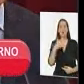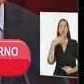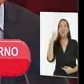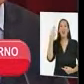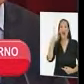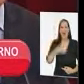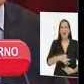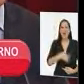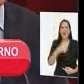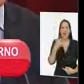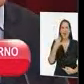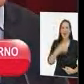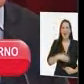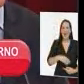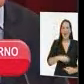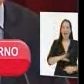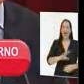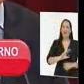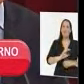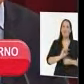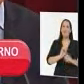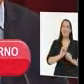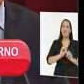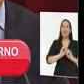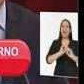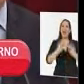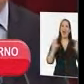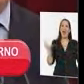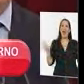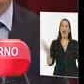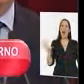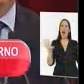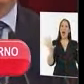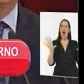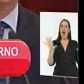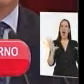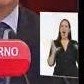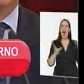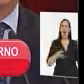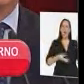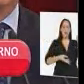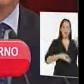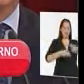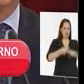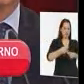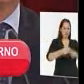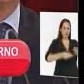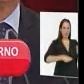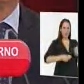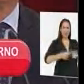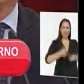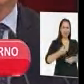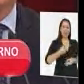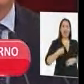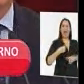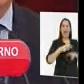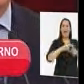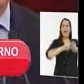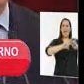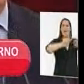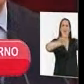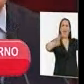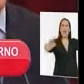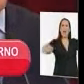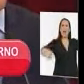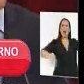Cámara? ¿Quién es el que decide qué le ponen ahí? Entonces, quiero volver a lo anterior. Hay, digamos, todo un staff que uno mira con